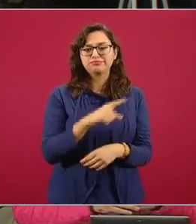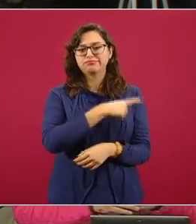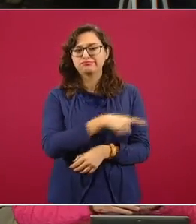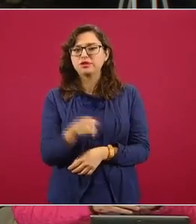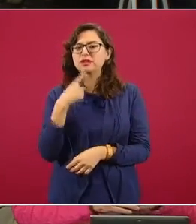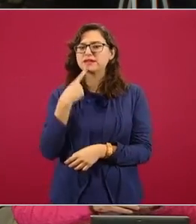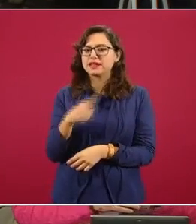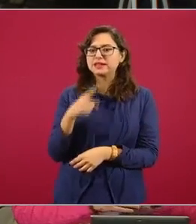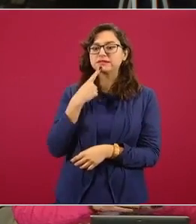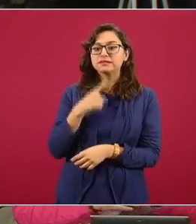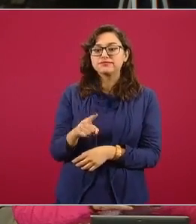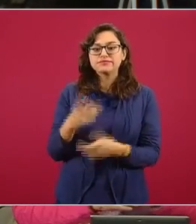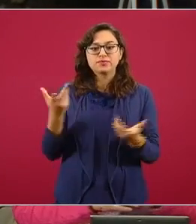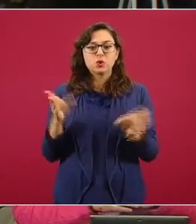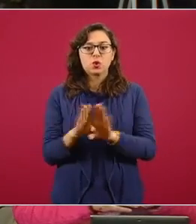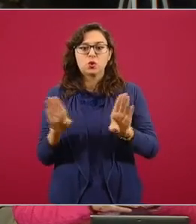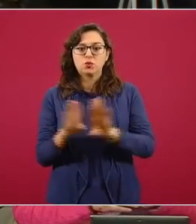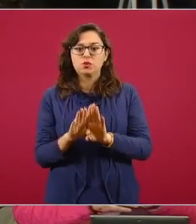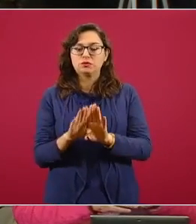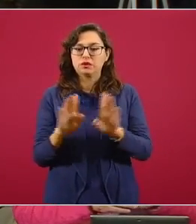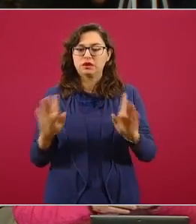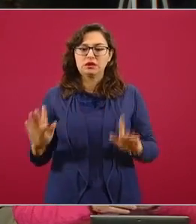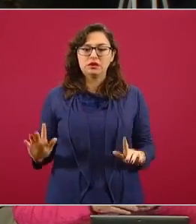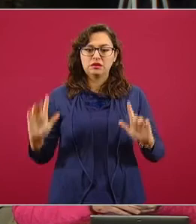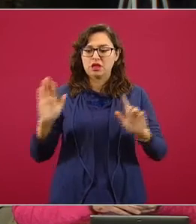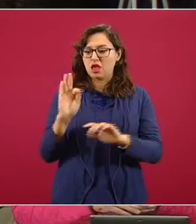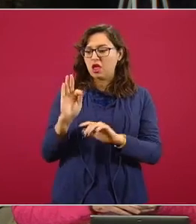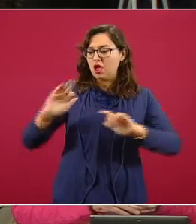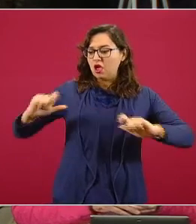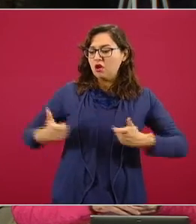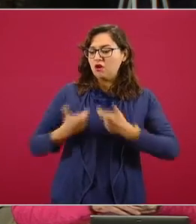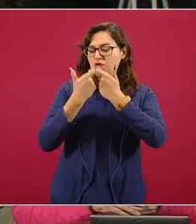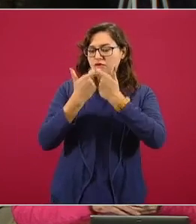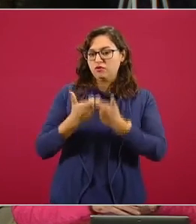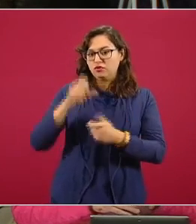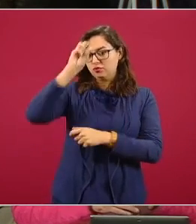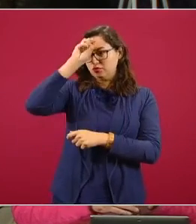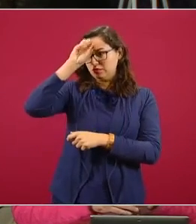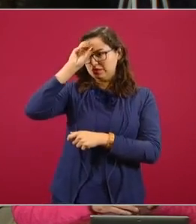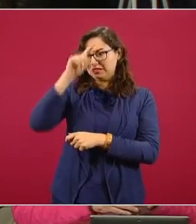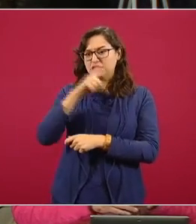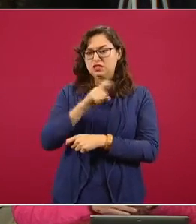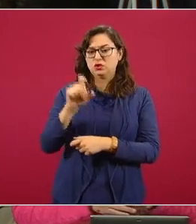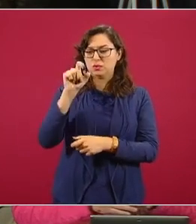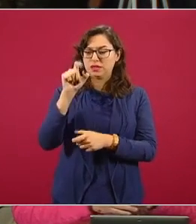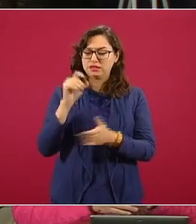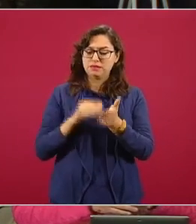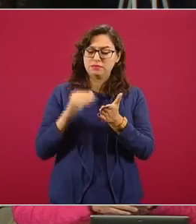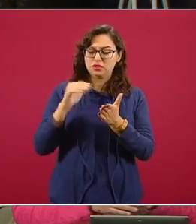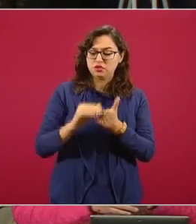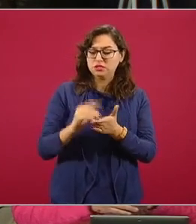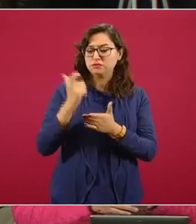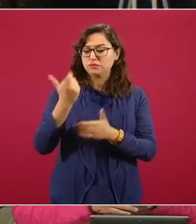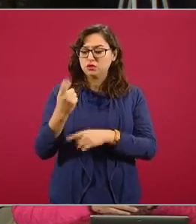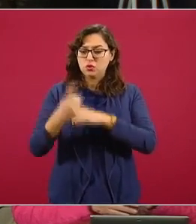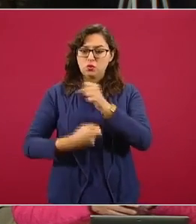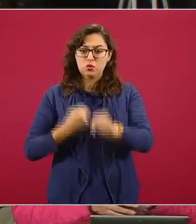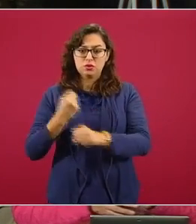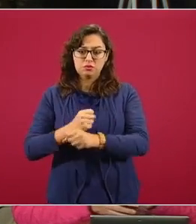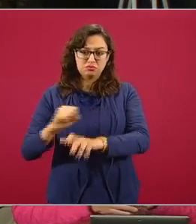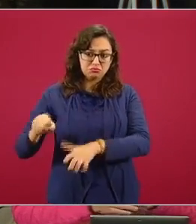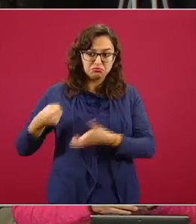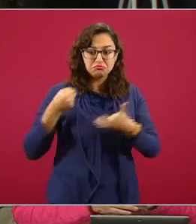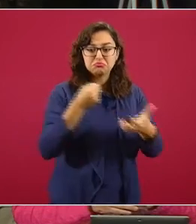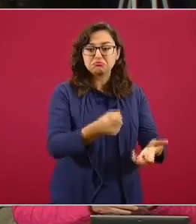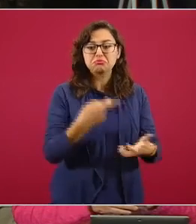bueno, de que vieron pasar nada más los recursos del fondo minero, les tocaban alrededor de 120 millones de pesos al año cuando se entregaba directamente y nunca se hicieron las